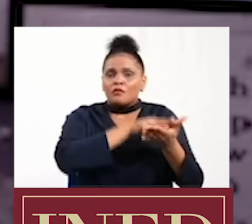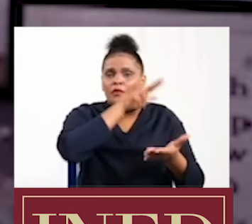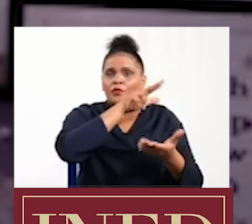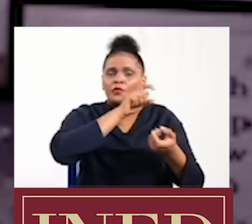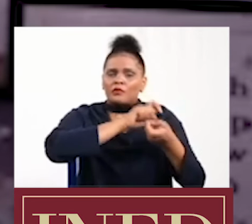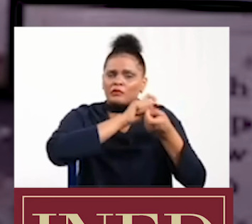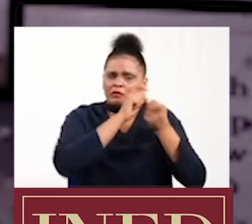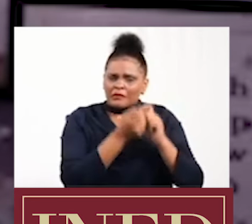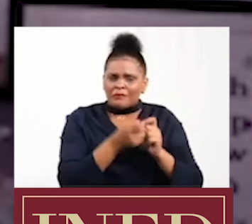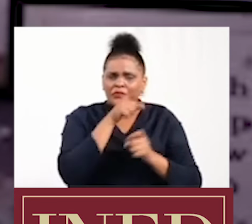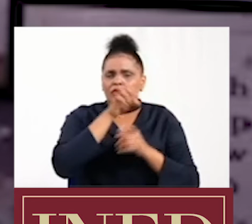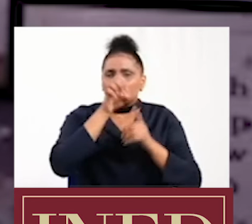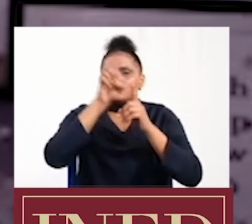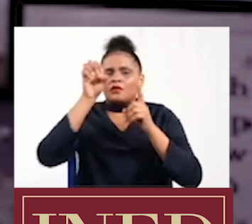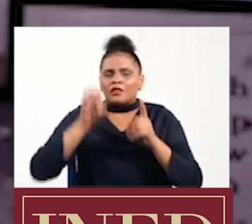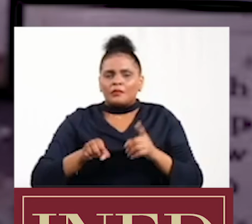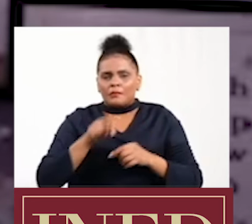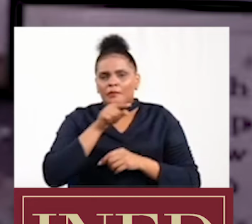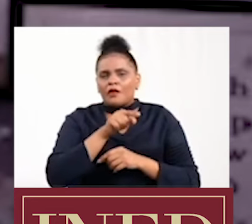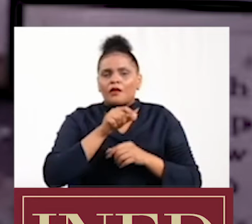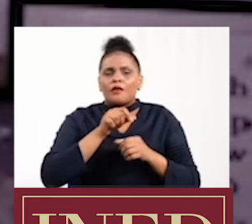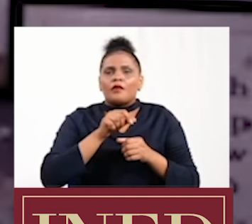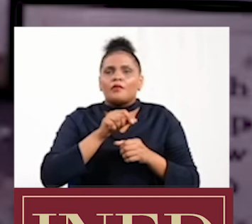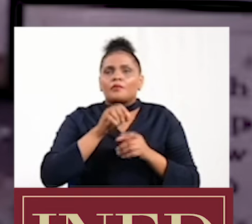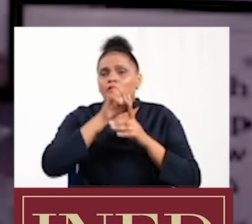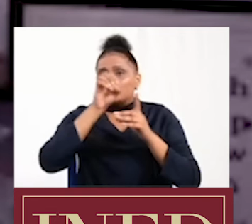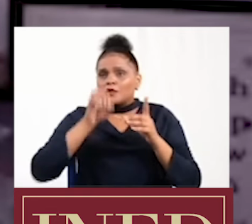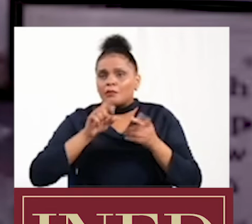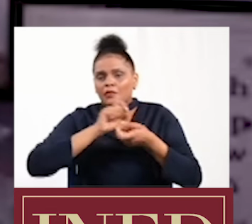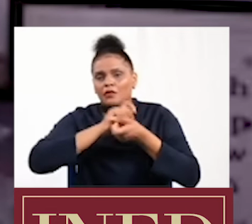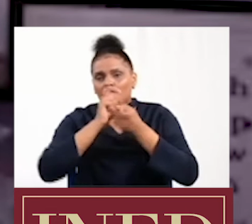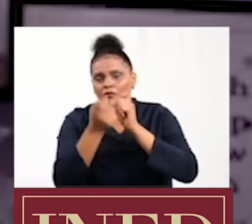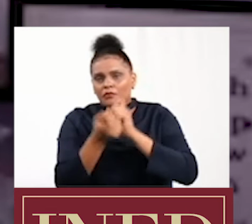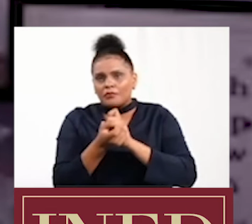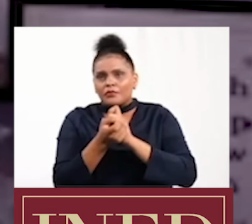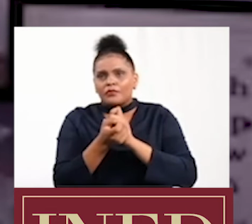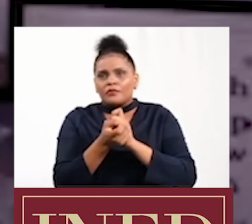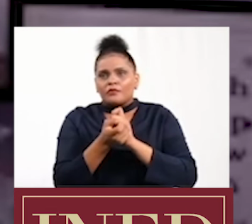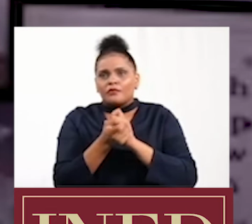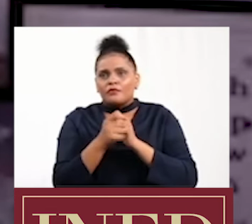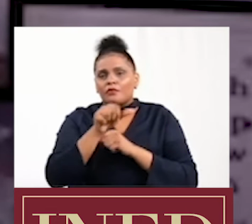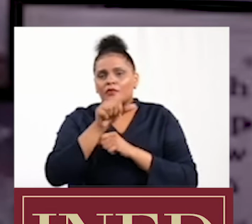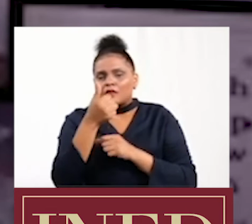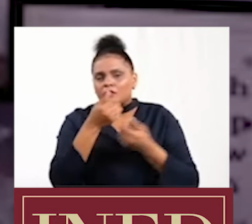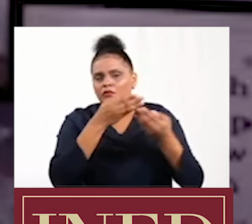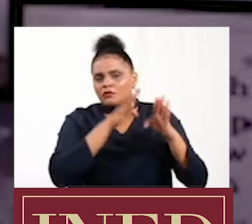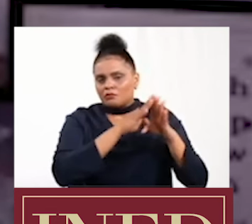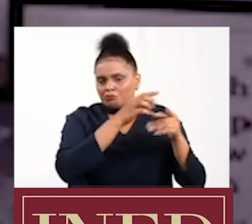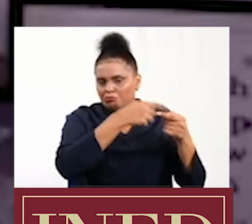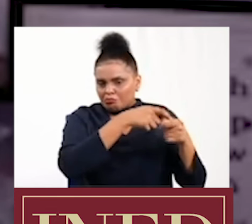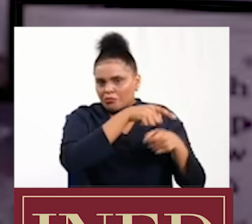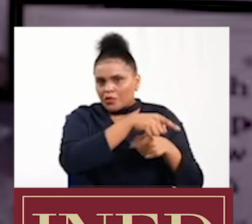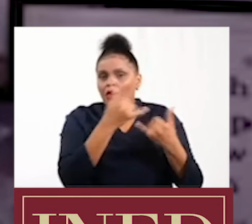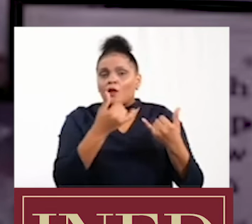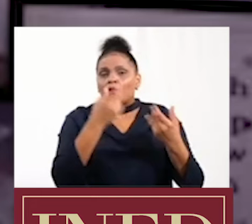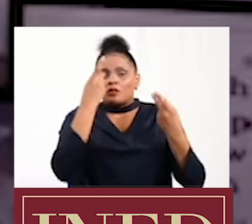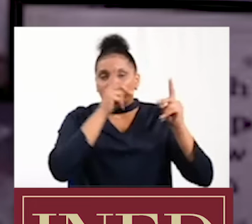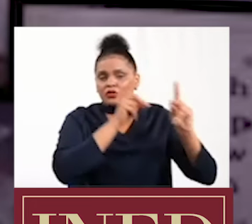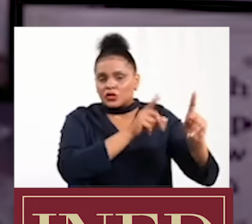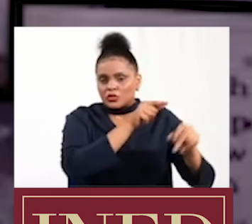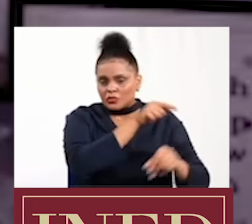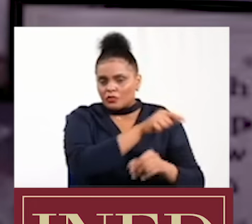se cambie un sistema de voto preferente por un sistema de lista cerrada y bloqueada pero esto es una discusión que se está pidiendo